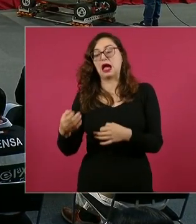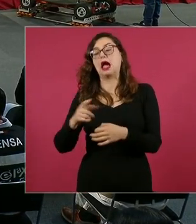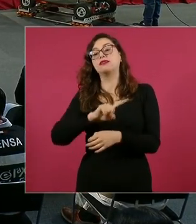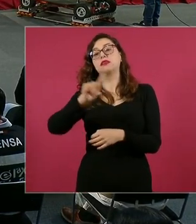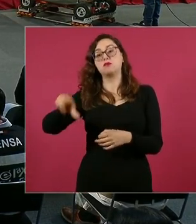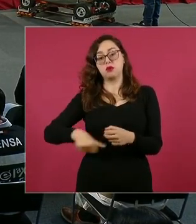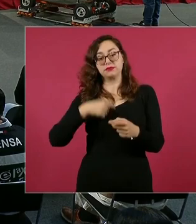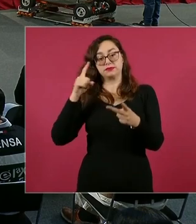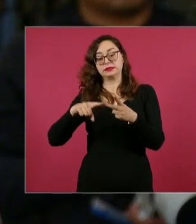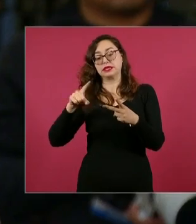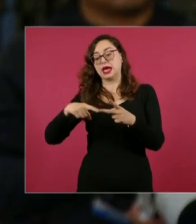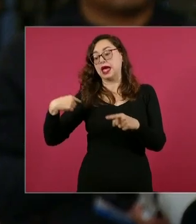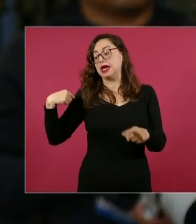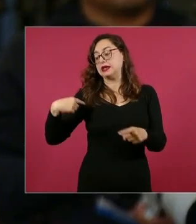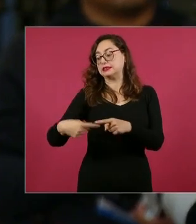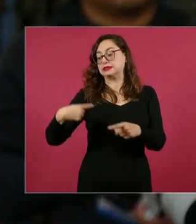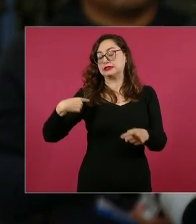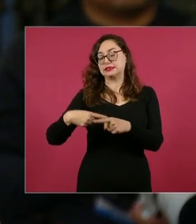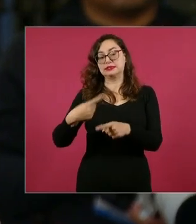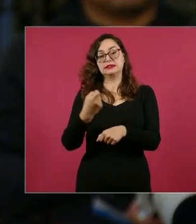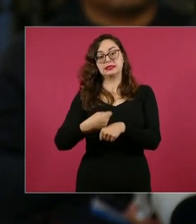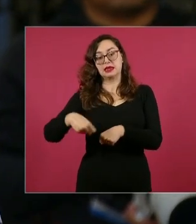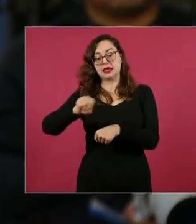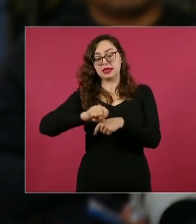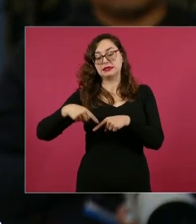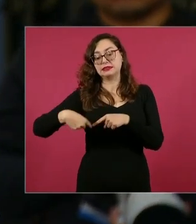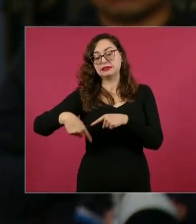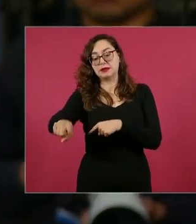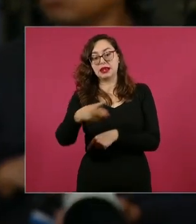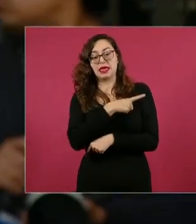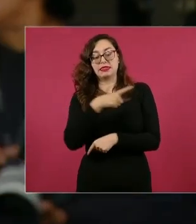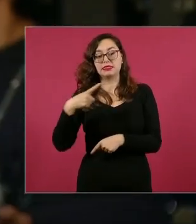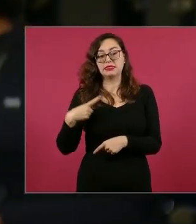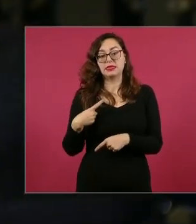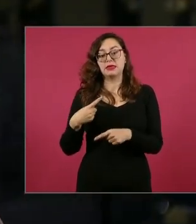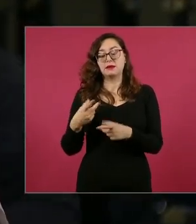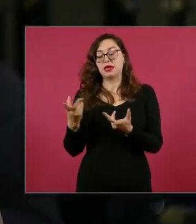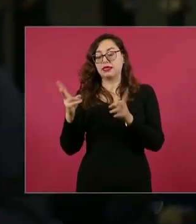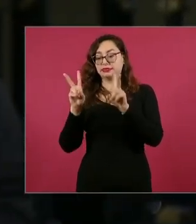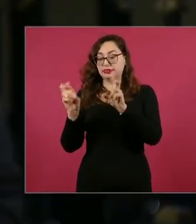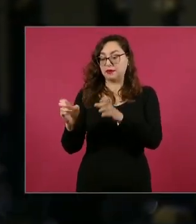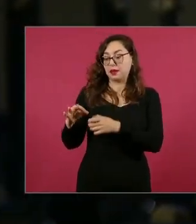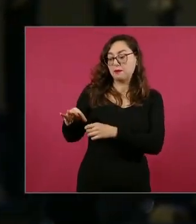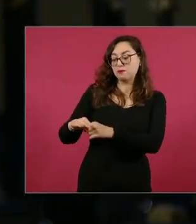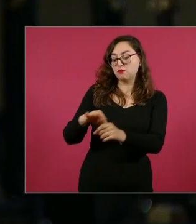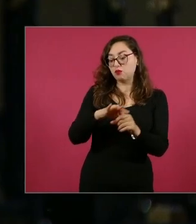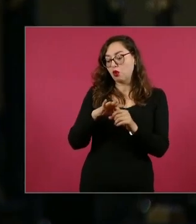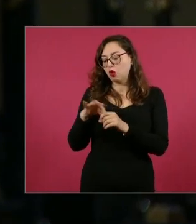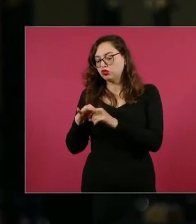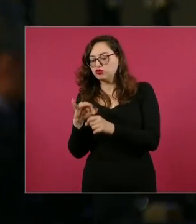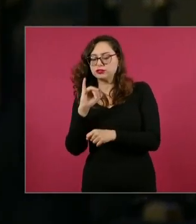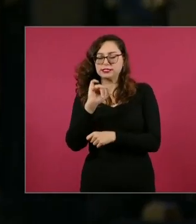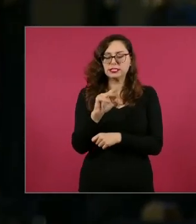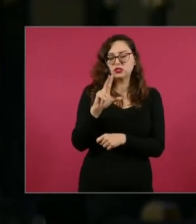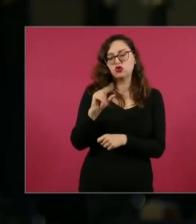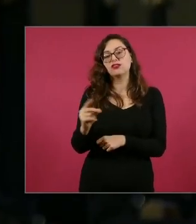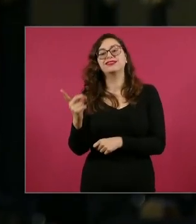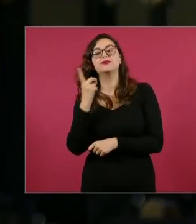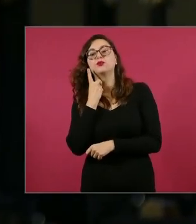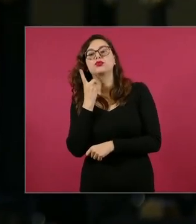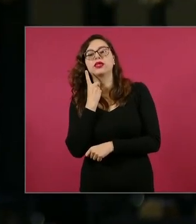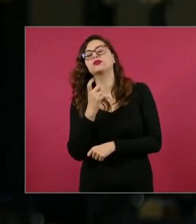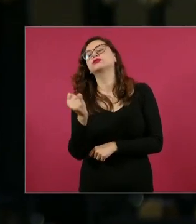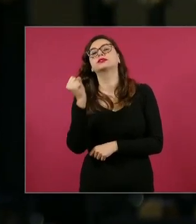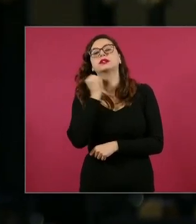diputados de representación eh proporcional No no perdón mayoría relativa eh Por mayoría relativa